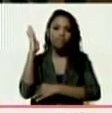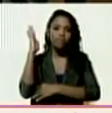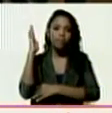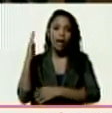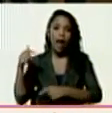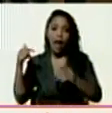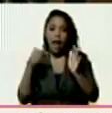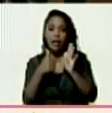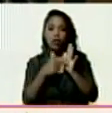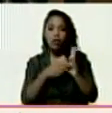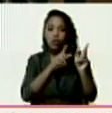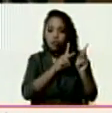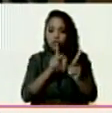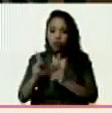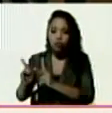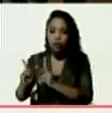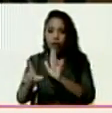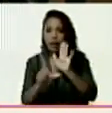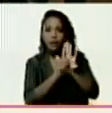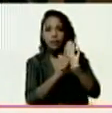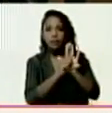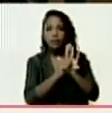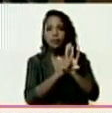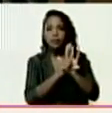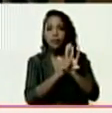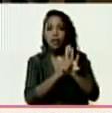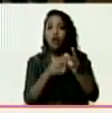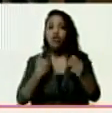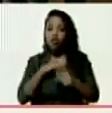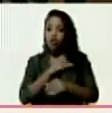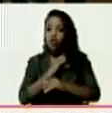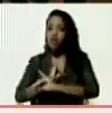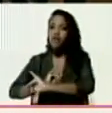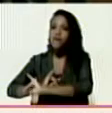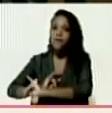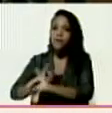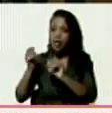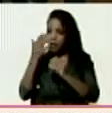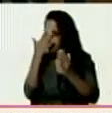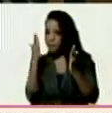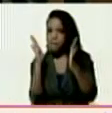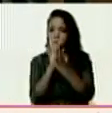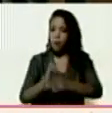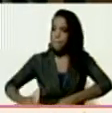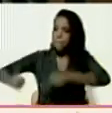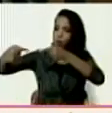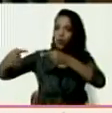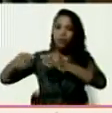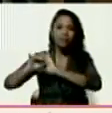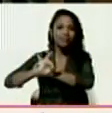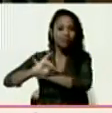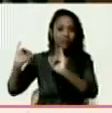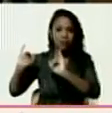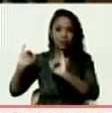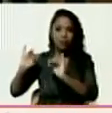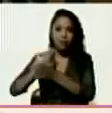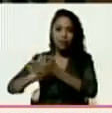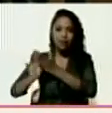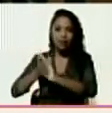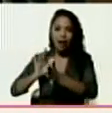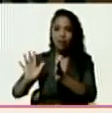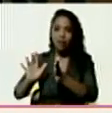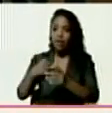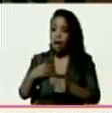nuestra agenda legislativa. Nosotros tenemos que acabar con la confrontación, tenemos que acabar con la polarización